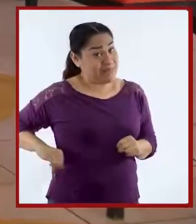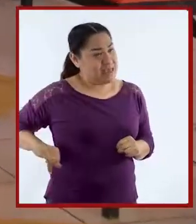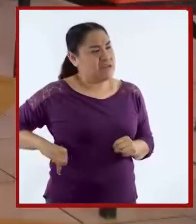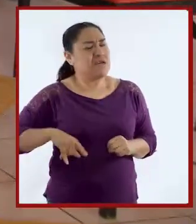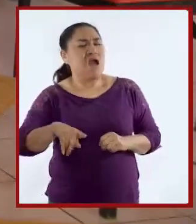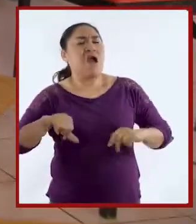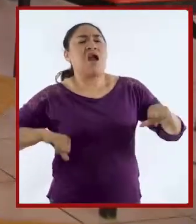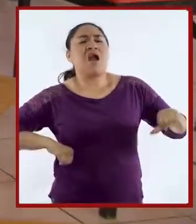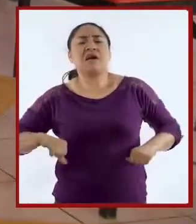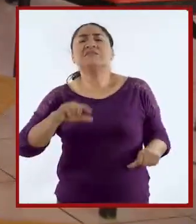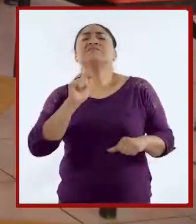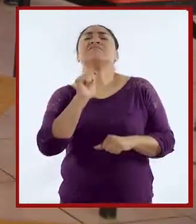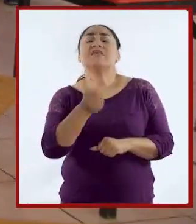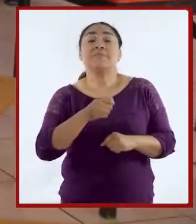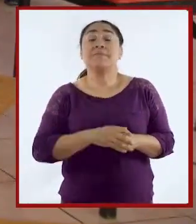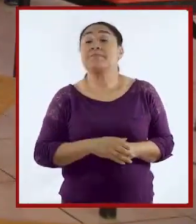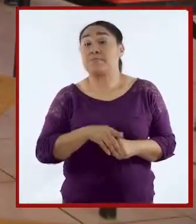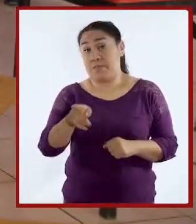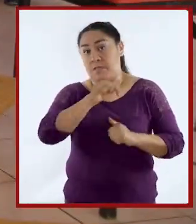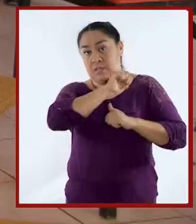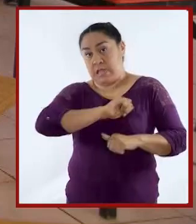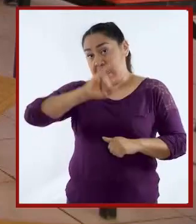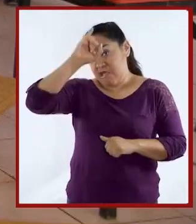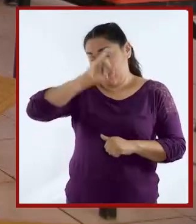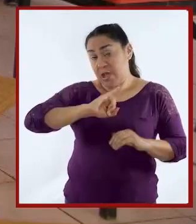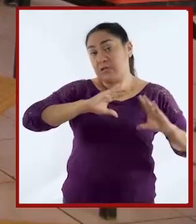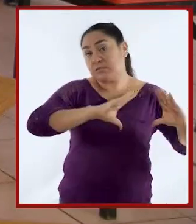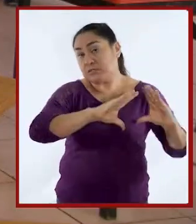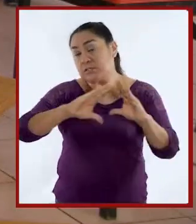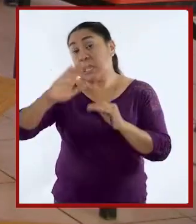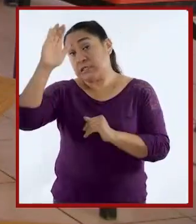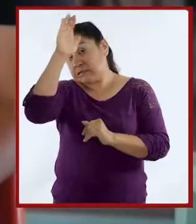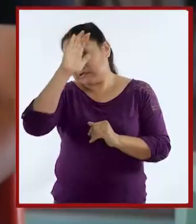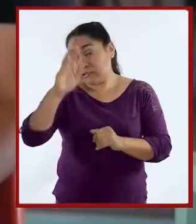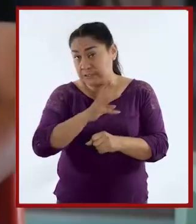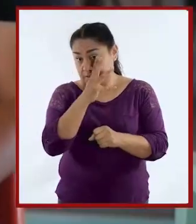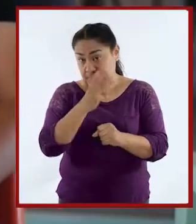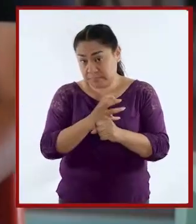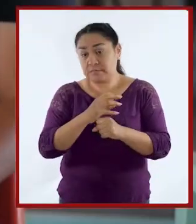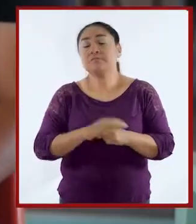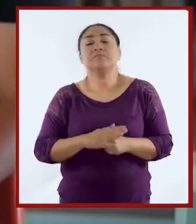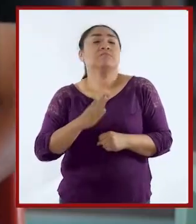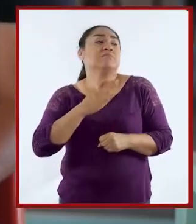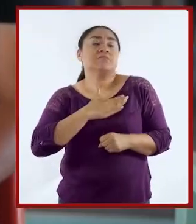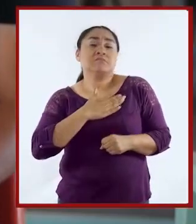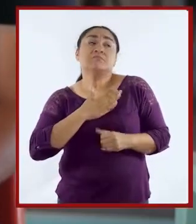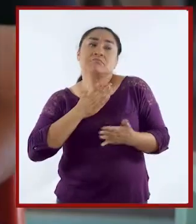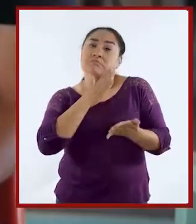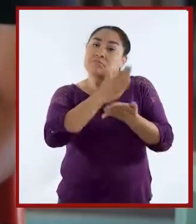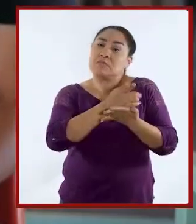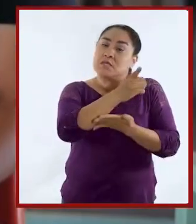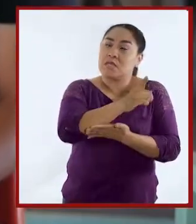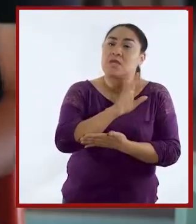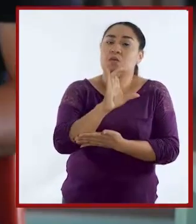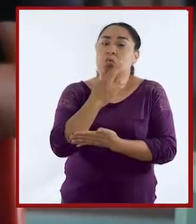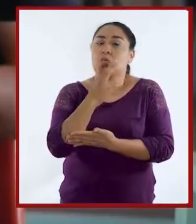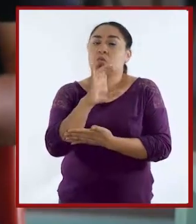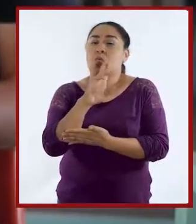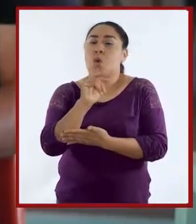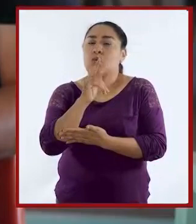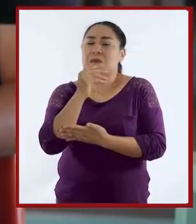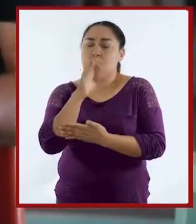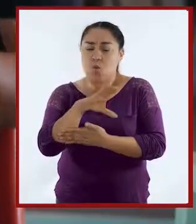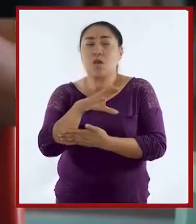qué se trata la actividad? Él es el jefe de enseñanza de Ciencias 3. Nosotros tenemos que acudir a Cuauhtémoc a